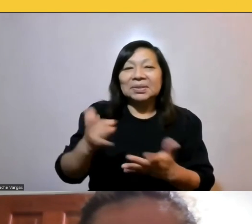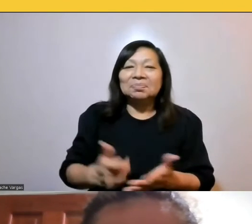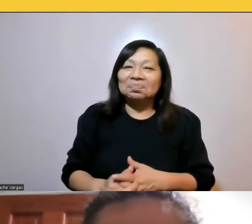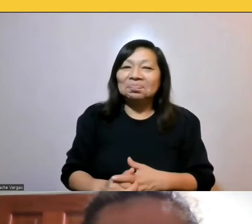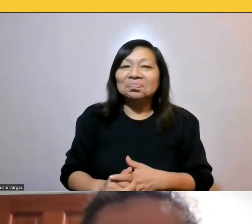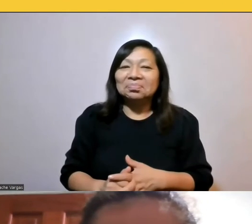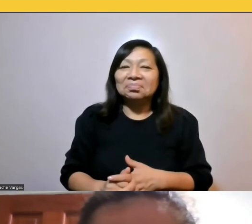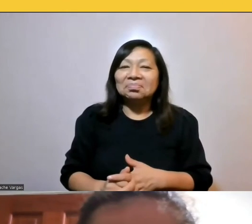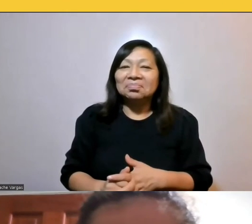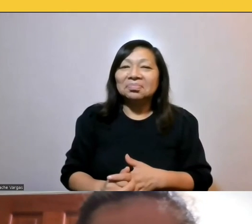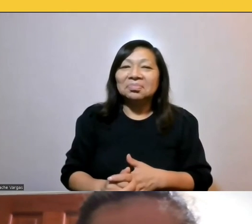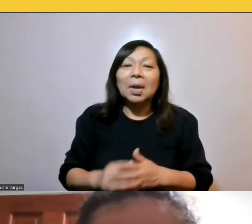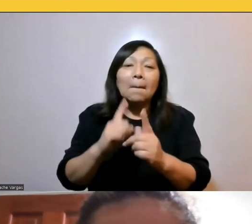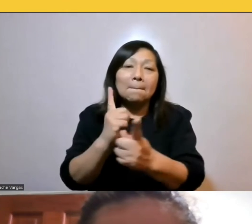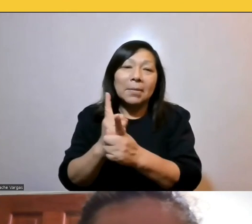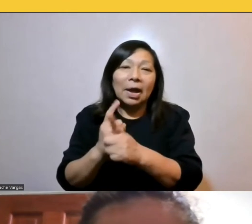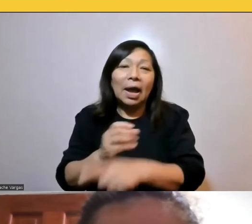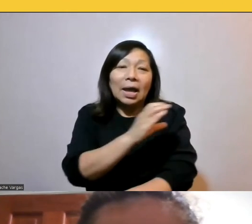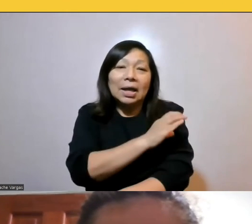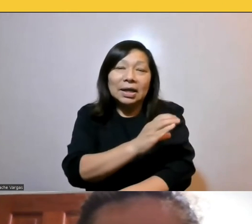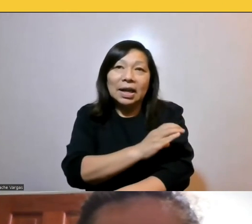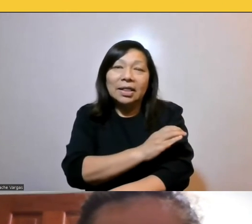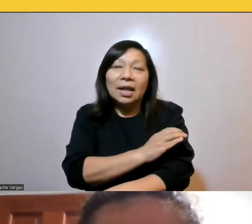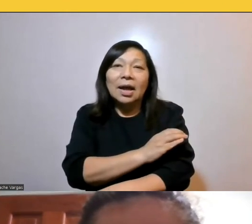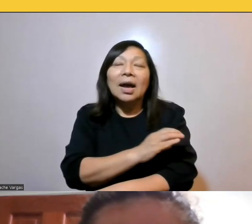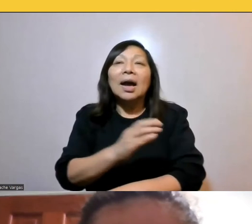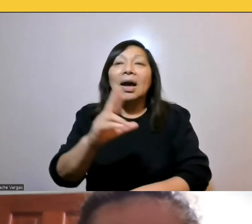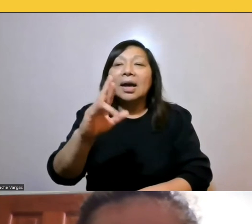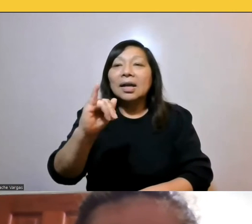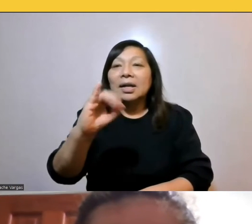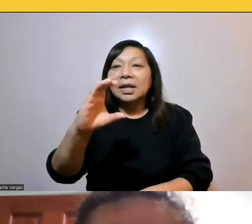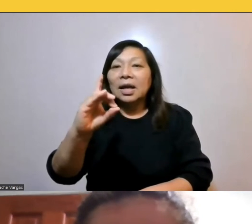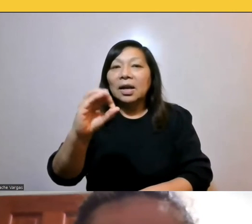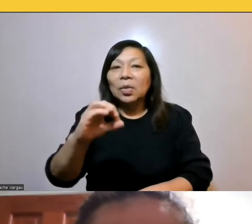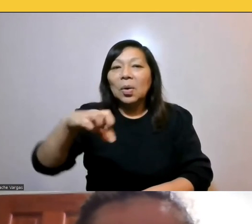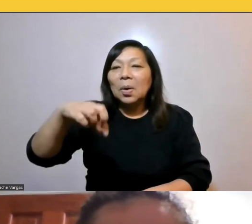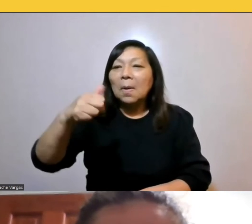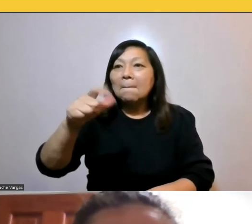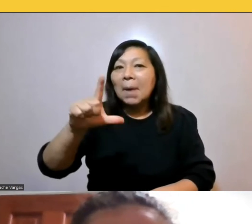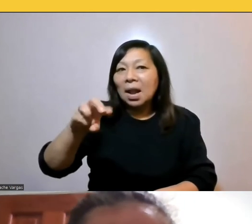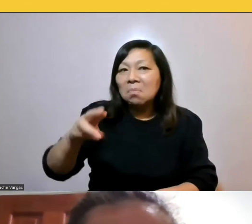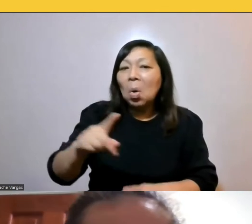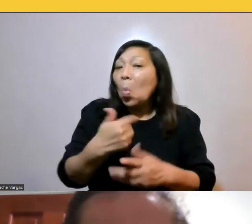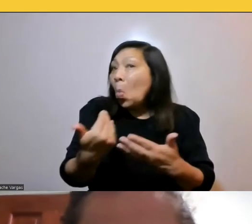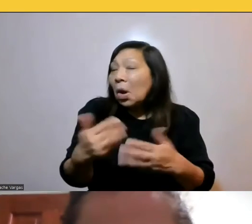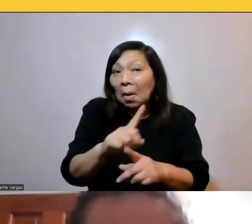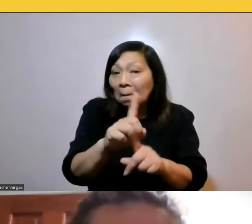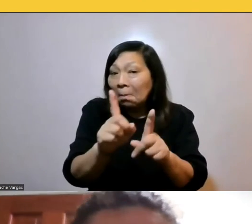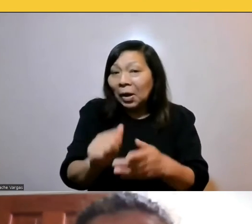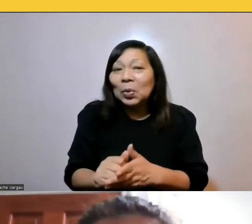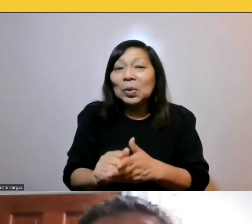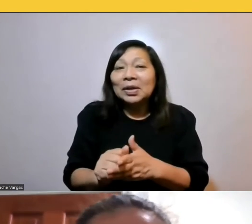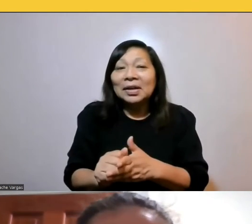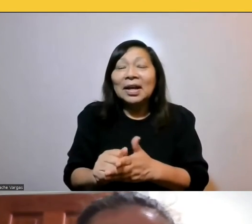bueno, atiendo las consultas en la clínica Ricardo Palma, con seguro, sin seguro. Así que para cualquier consulta médica a través